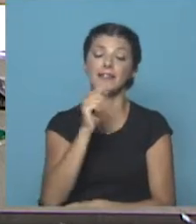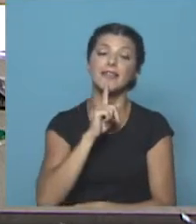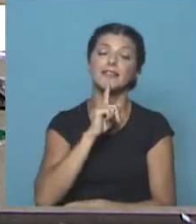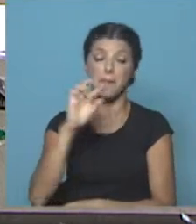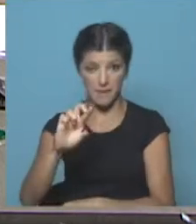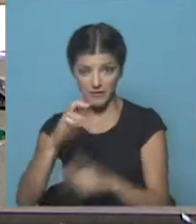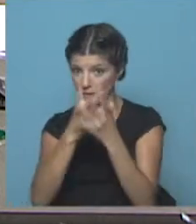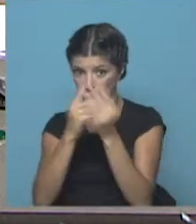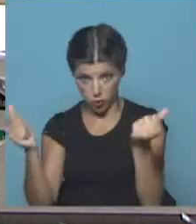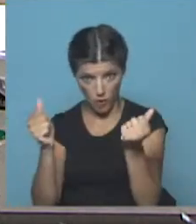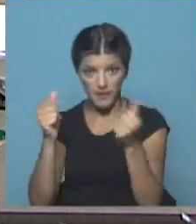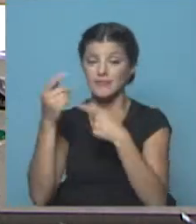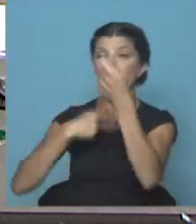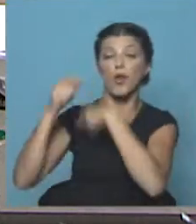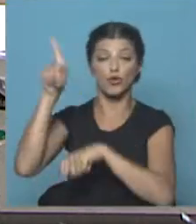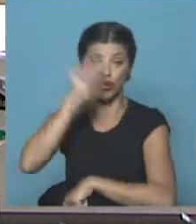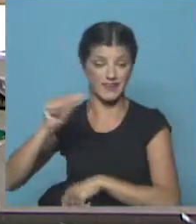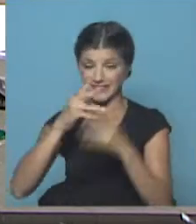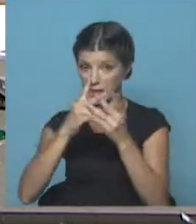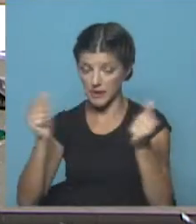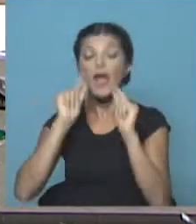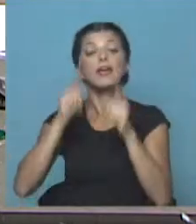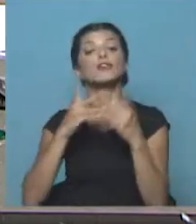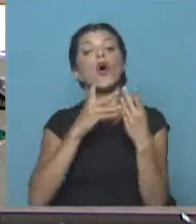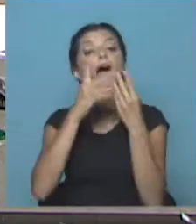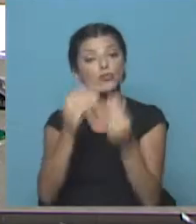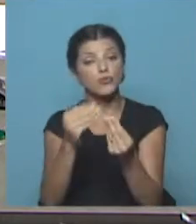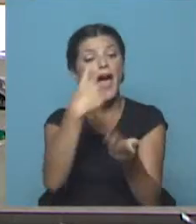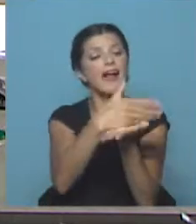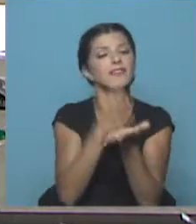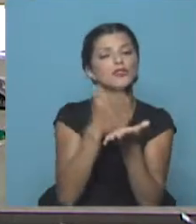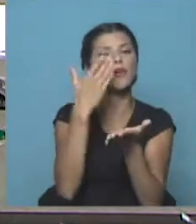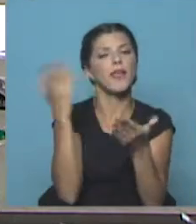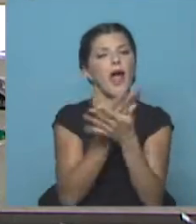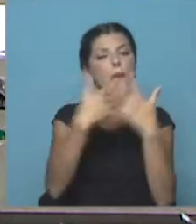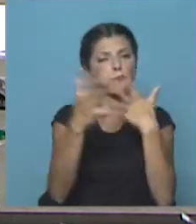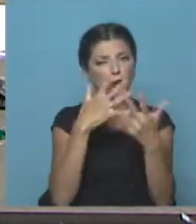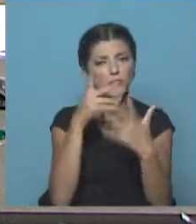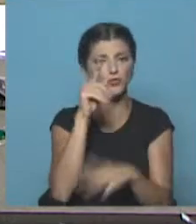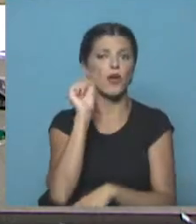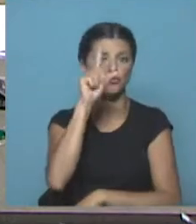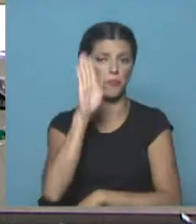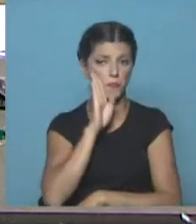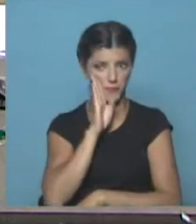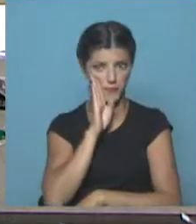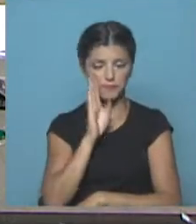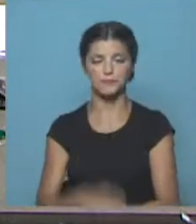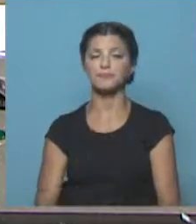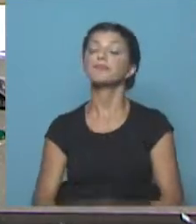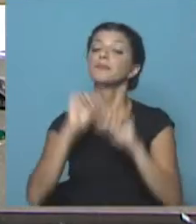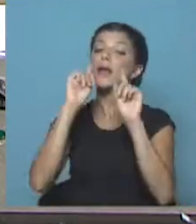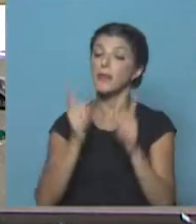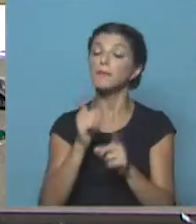tema trabas al comercio y ayuda al sector manufacturero de ese país. El presidente de los Estados Unidos también estuvo reunido